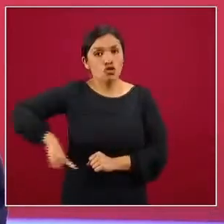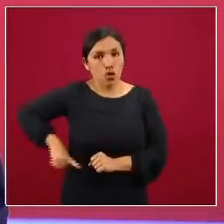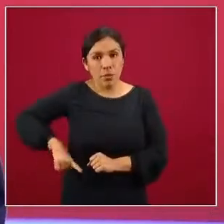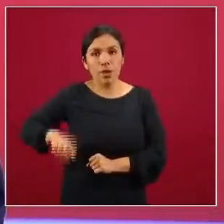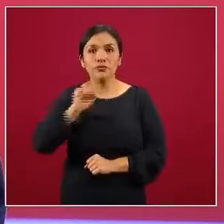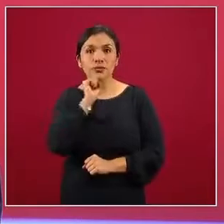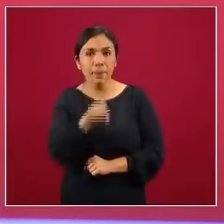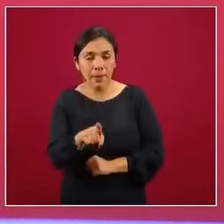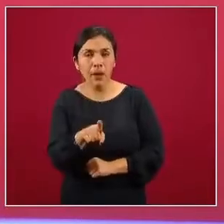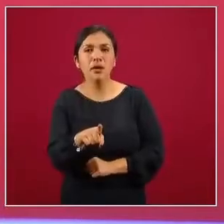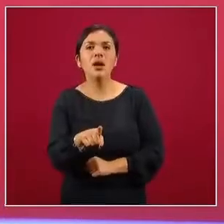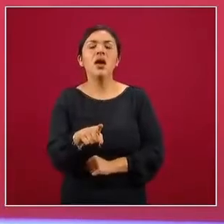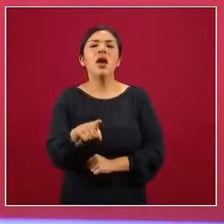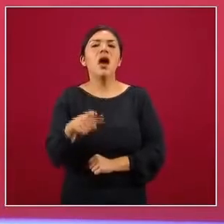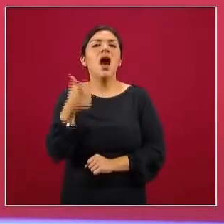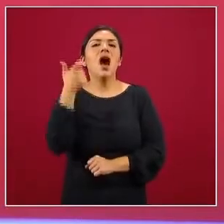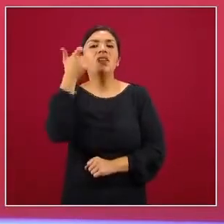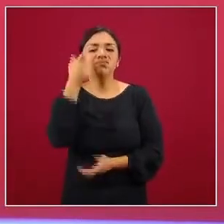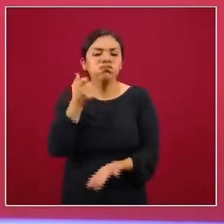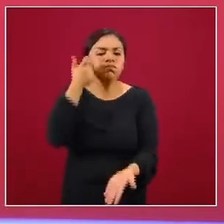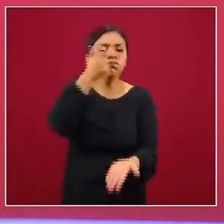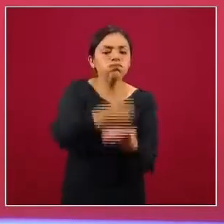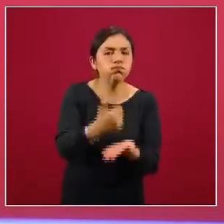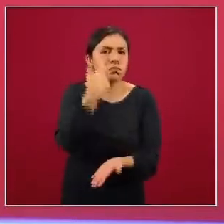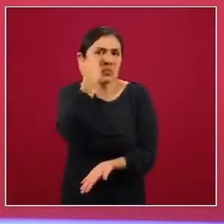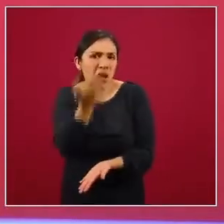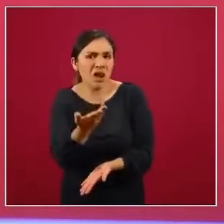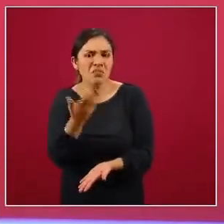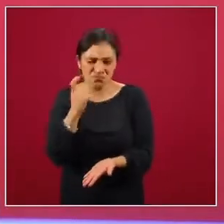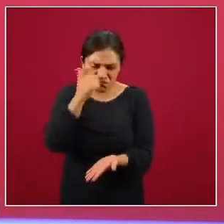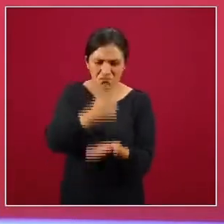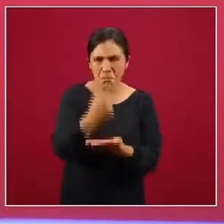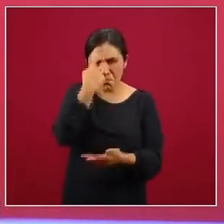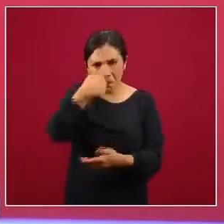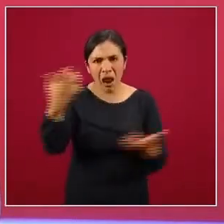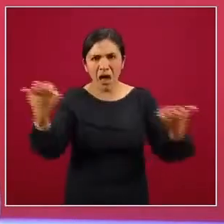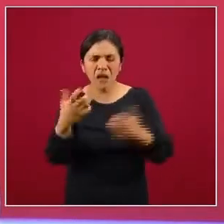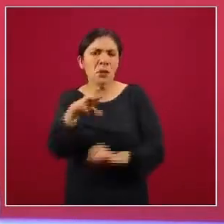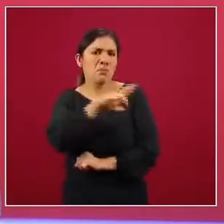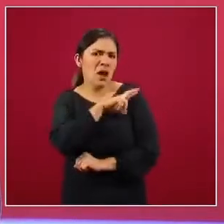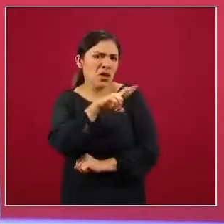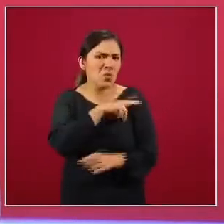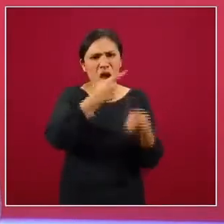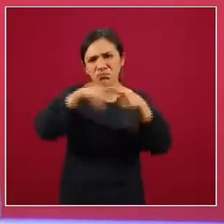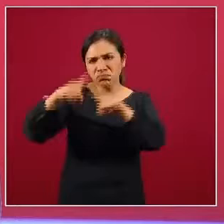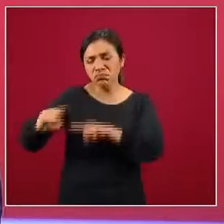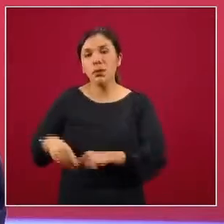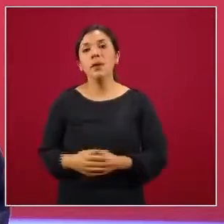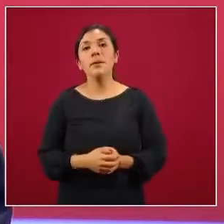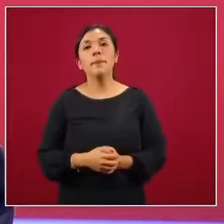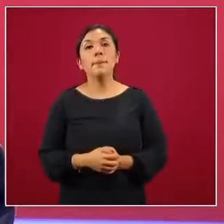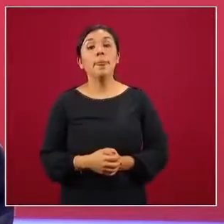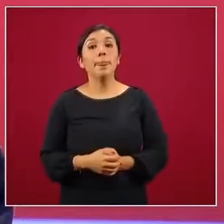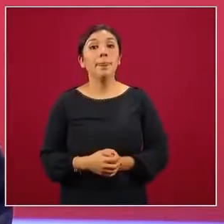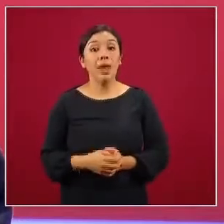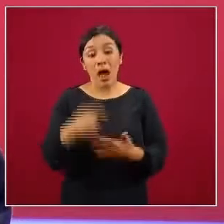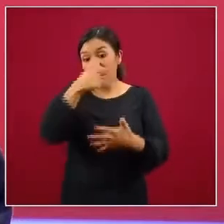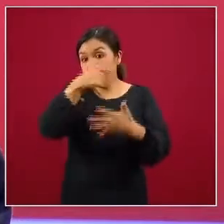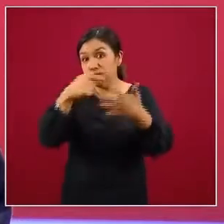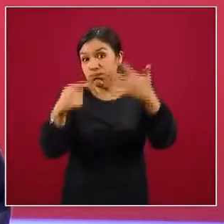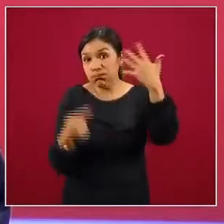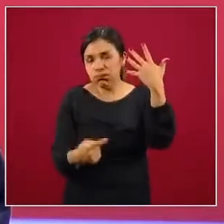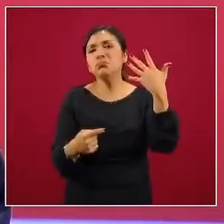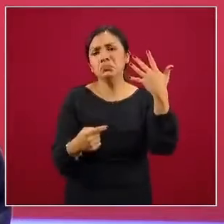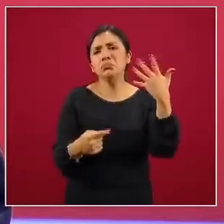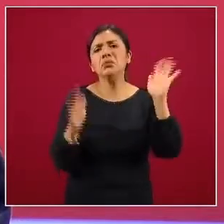gobiernos, financiadores de diversa naturaleza, privados, y estos consorcios